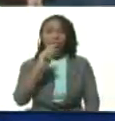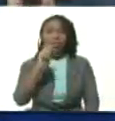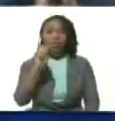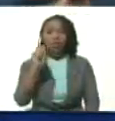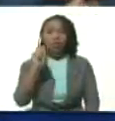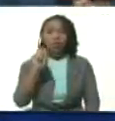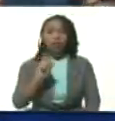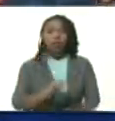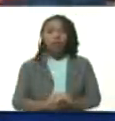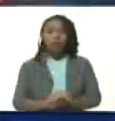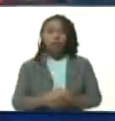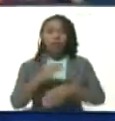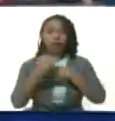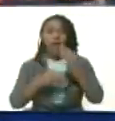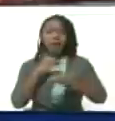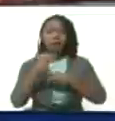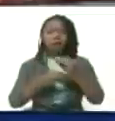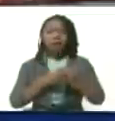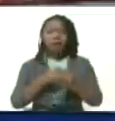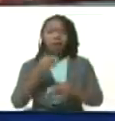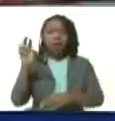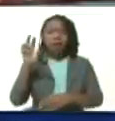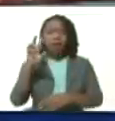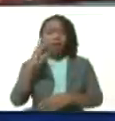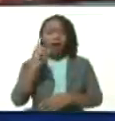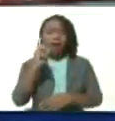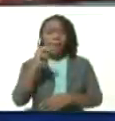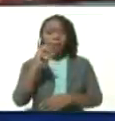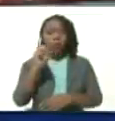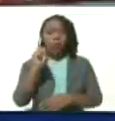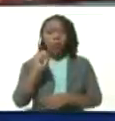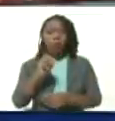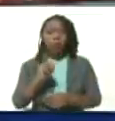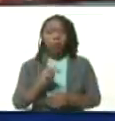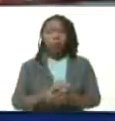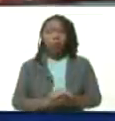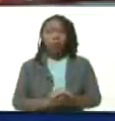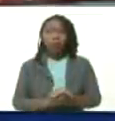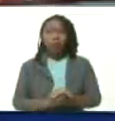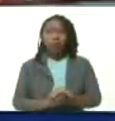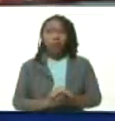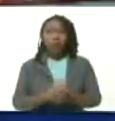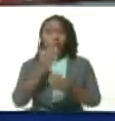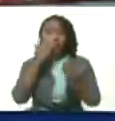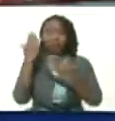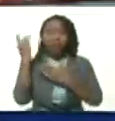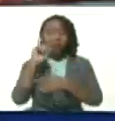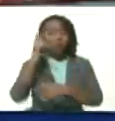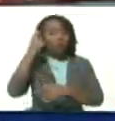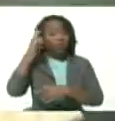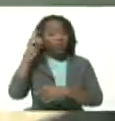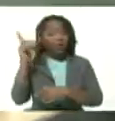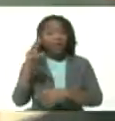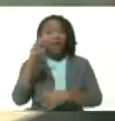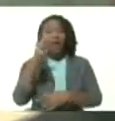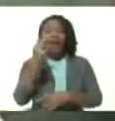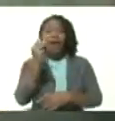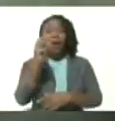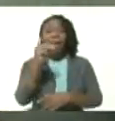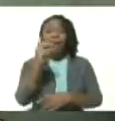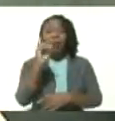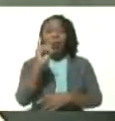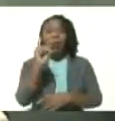decía Ramón Ernesto. ¿Tú te llamas Ramón Ernesto? Ramón Ernesto, viste, tú no sabías que se llamaba Ramón Ernesto